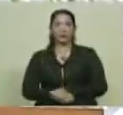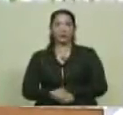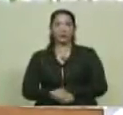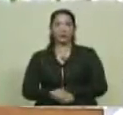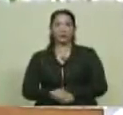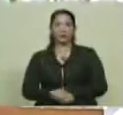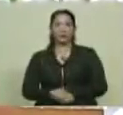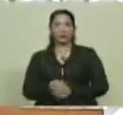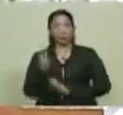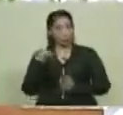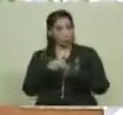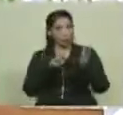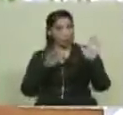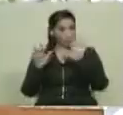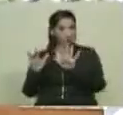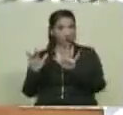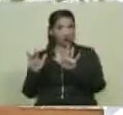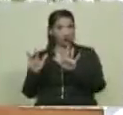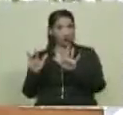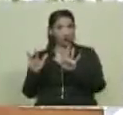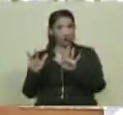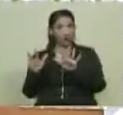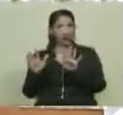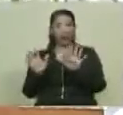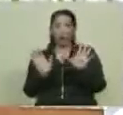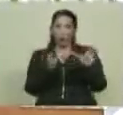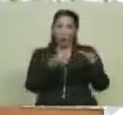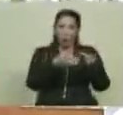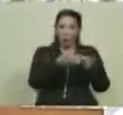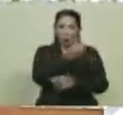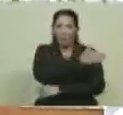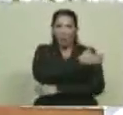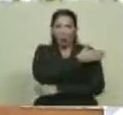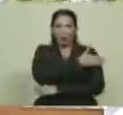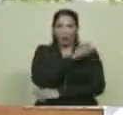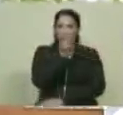Estaba la oposición venezolana en pleno